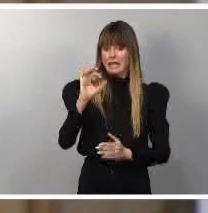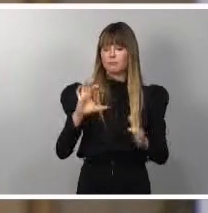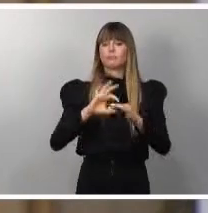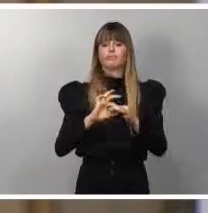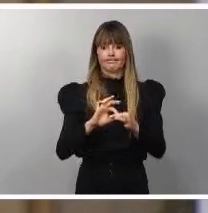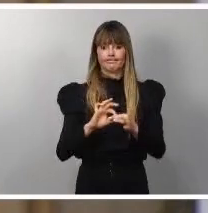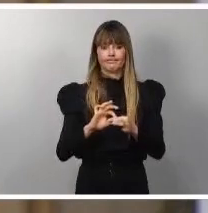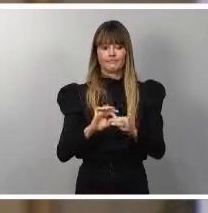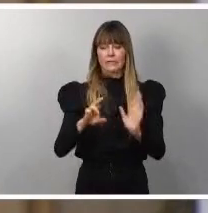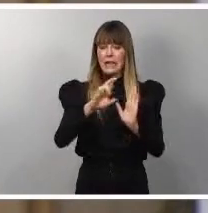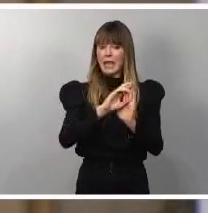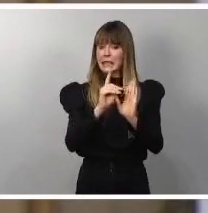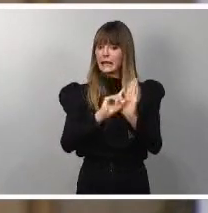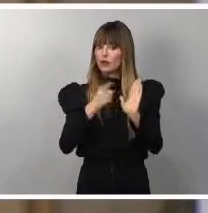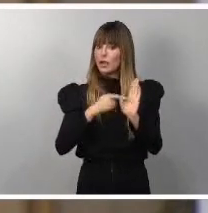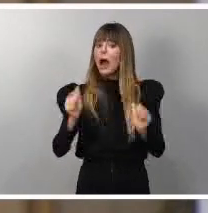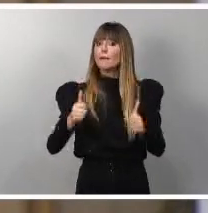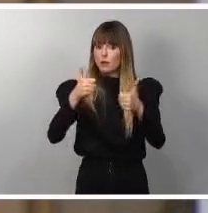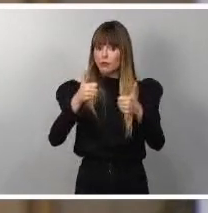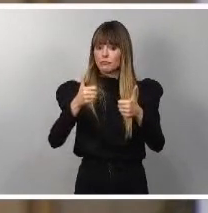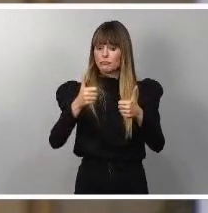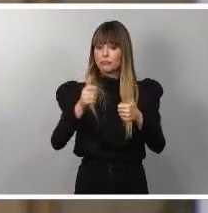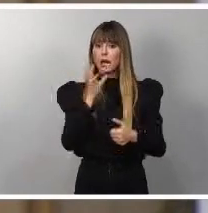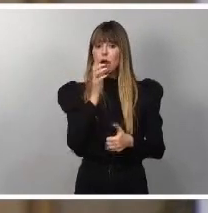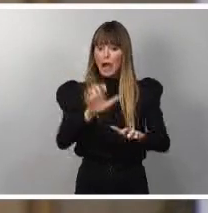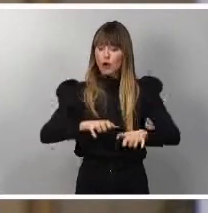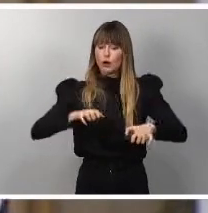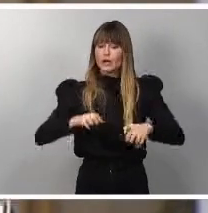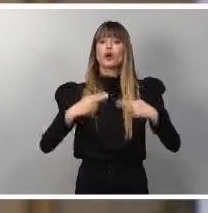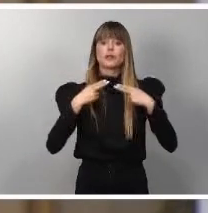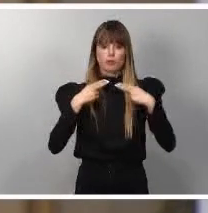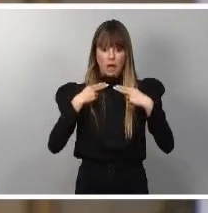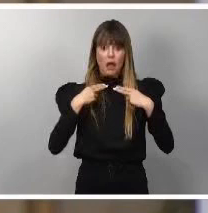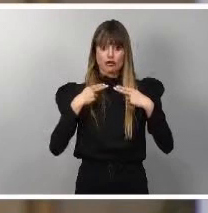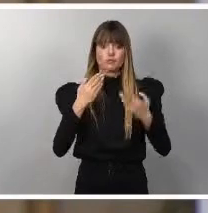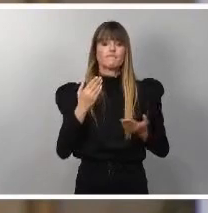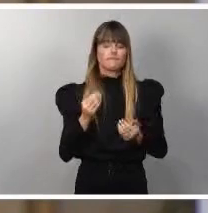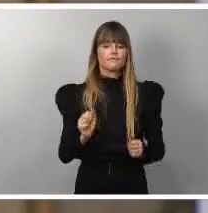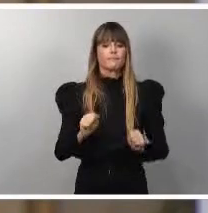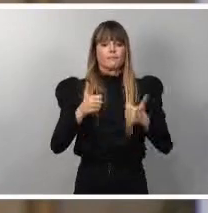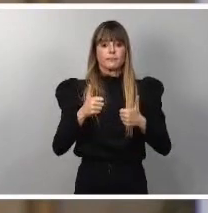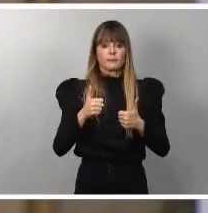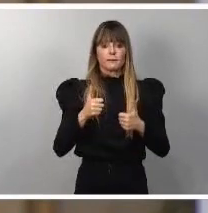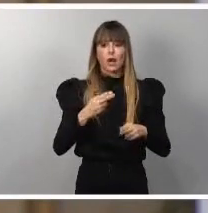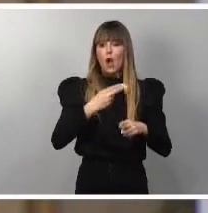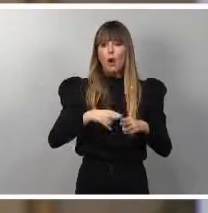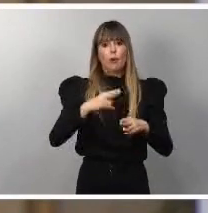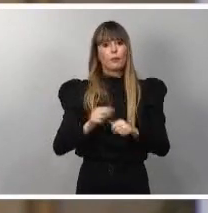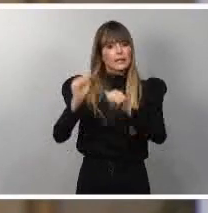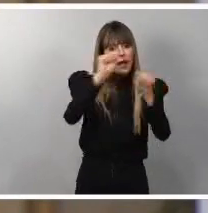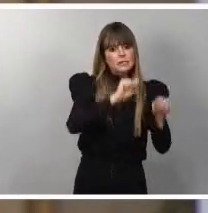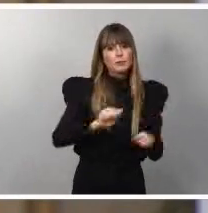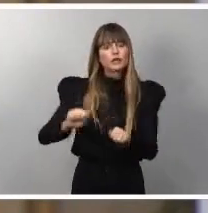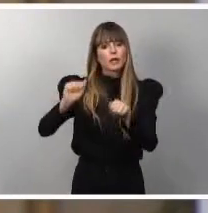aprobado un Real Decreto Ley, que ahora tiene que ser convalidado en el Congreso de los Diputados, para desplegar todas las políticas de protección del escudo